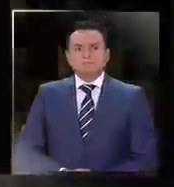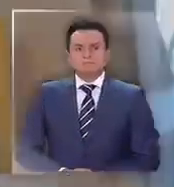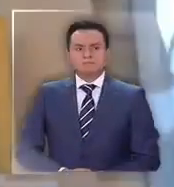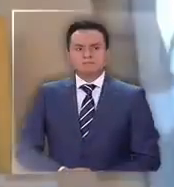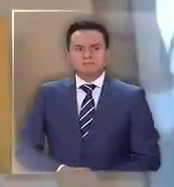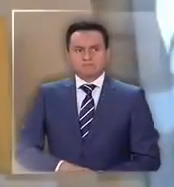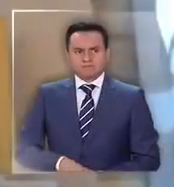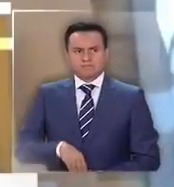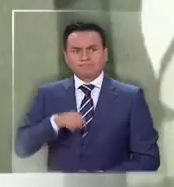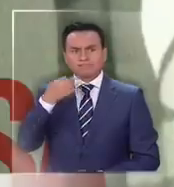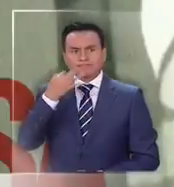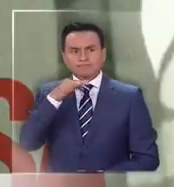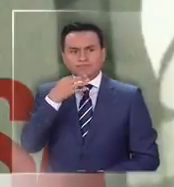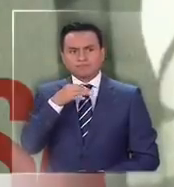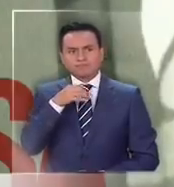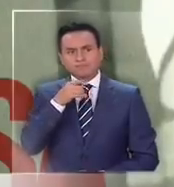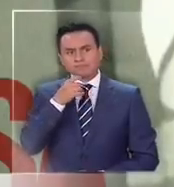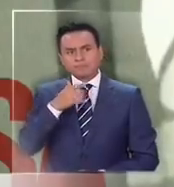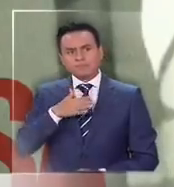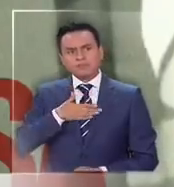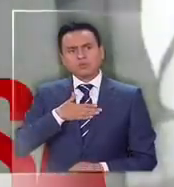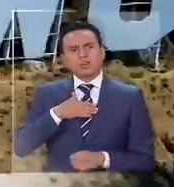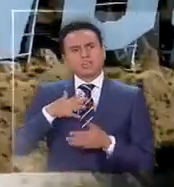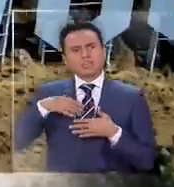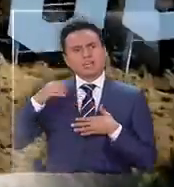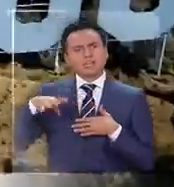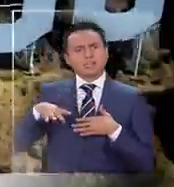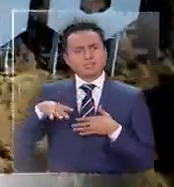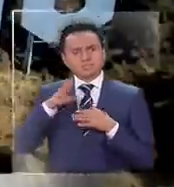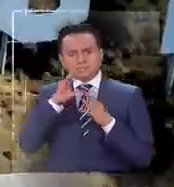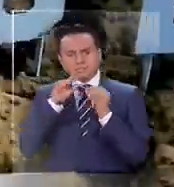He tried to coerce me to take my top off.